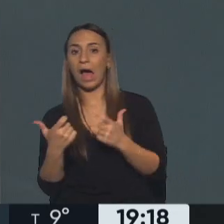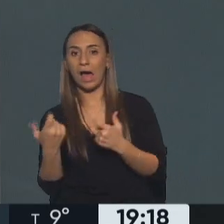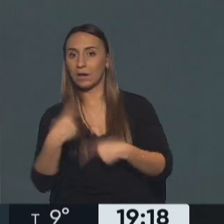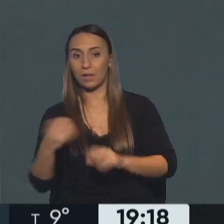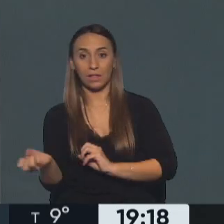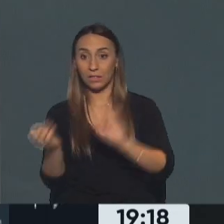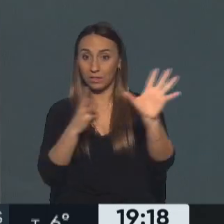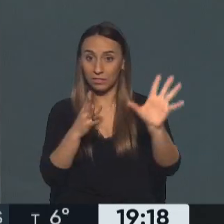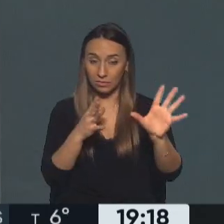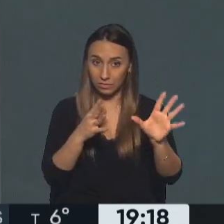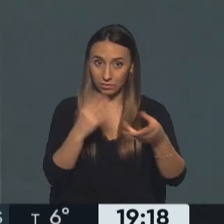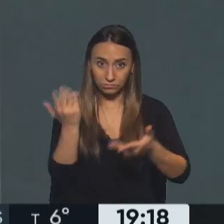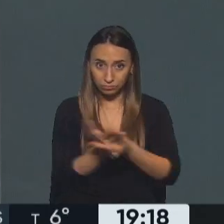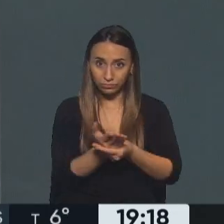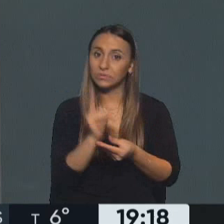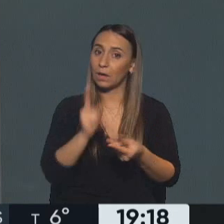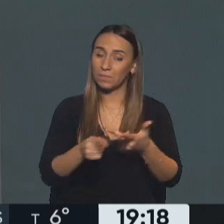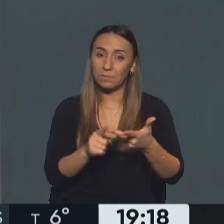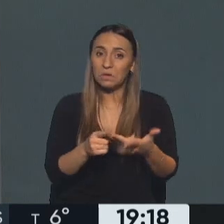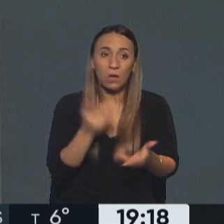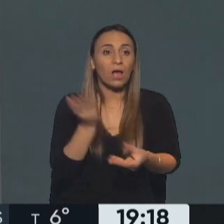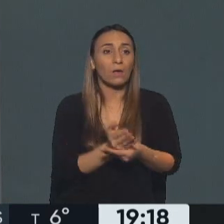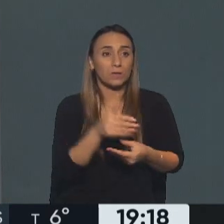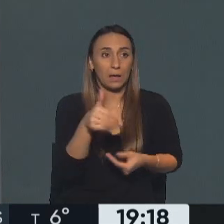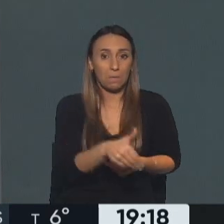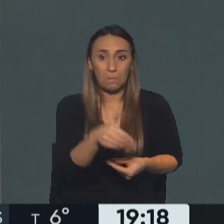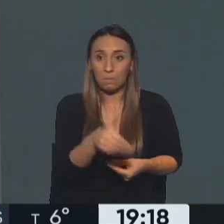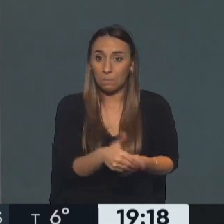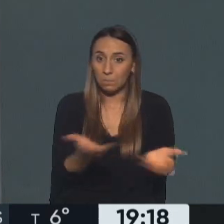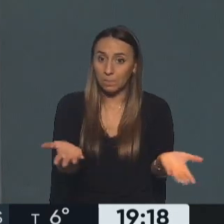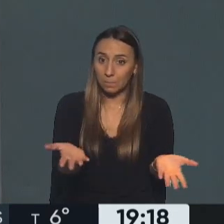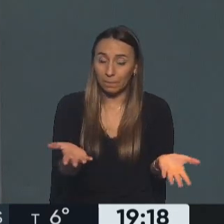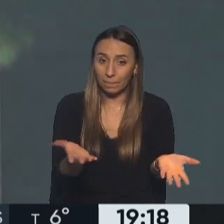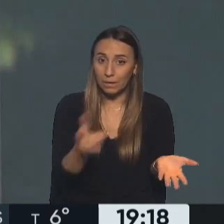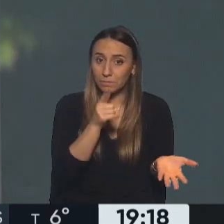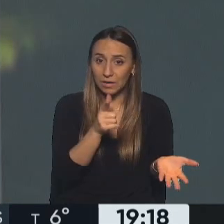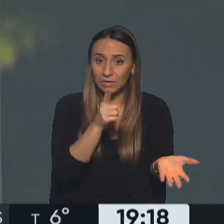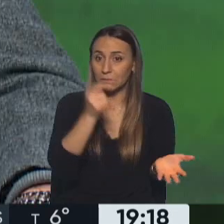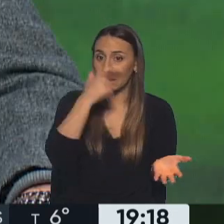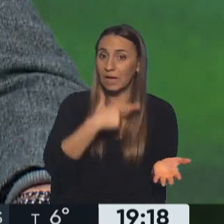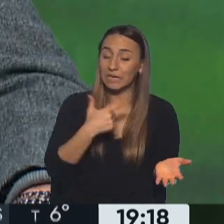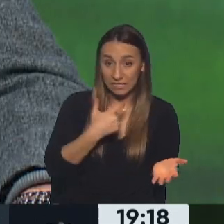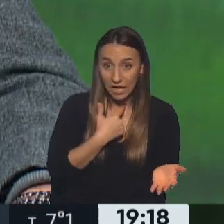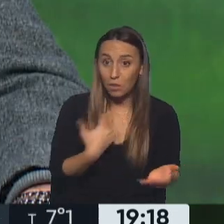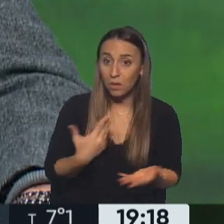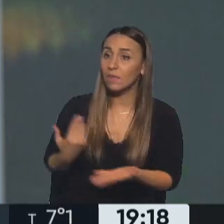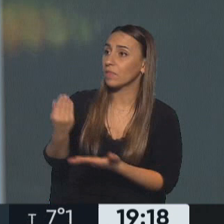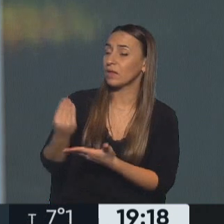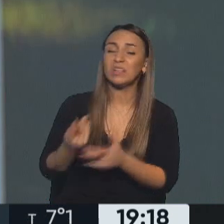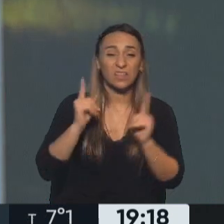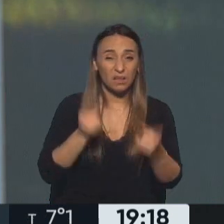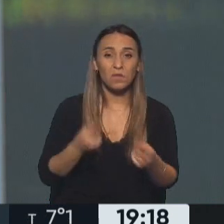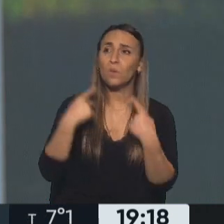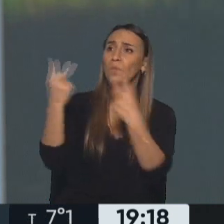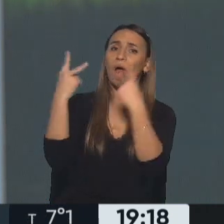despacio las causas ya viene una elección más mauricio macri parece que si quiere puede ser candidato entra y sale del país cuando